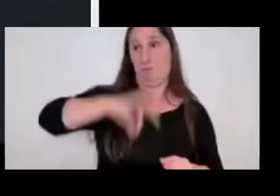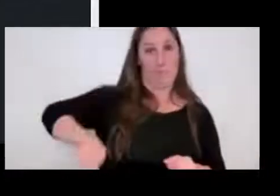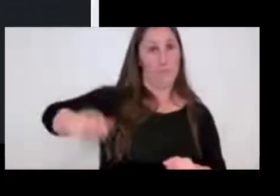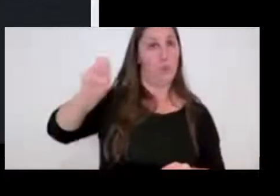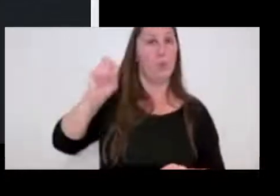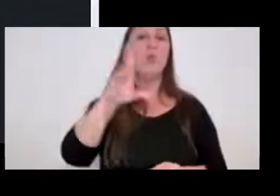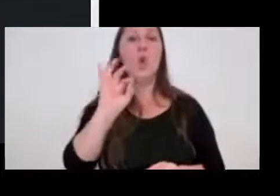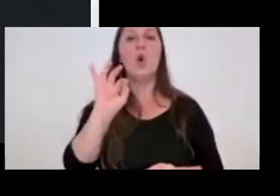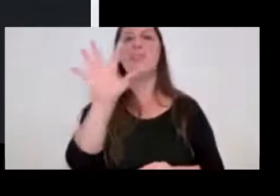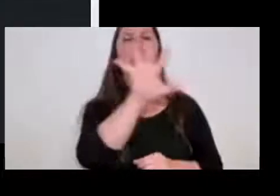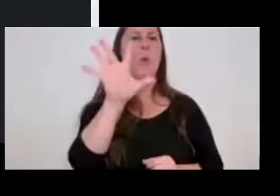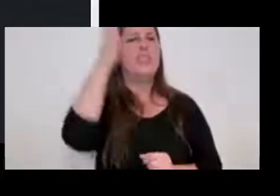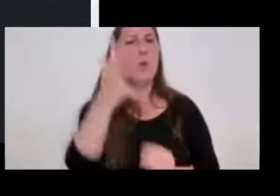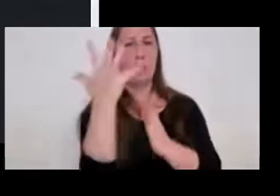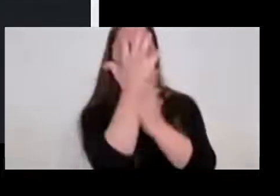retener el 55%.